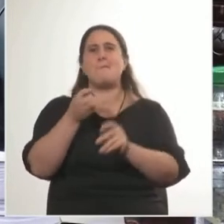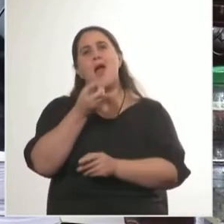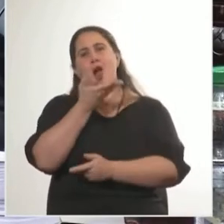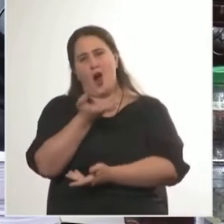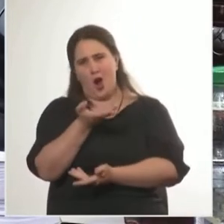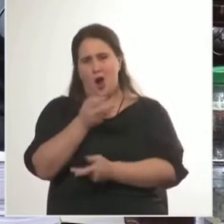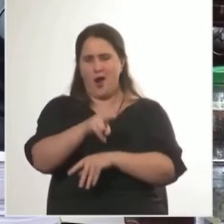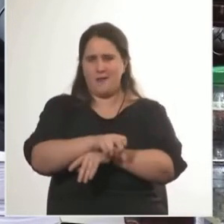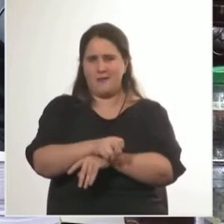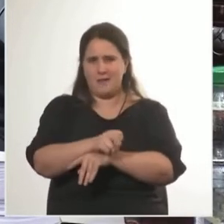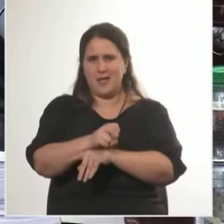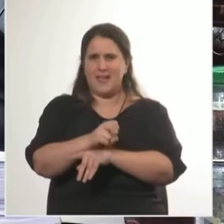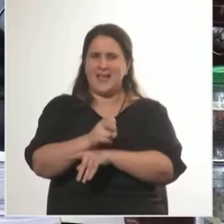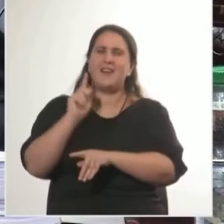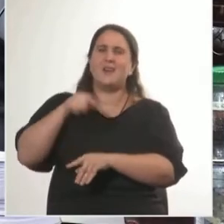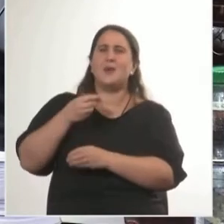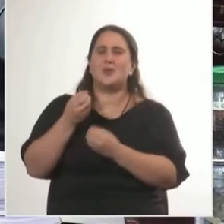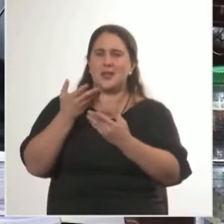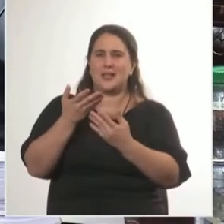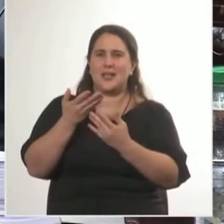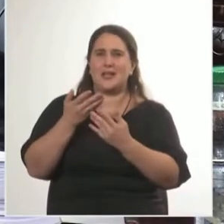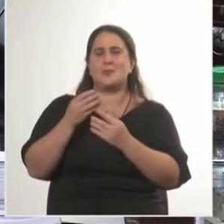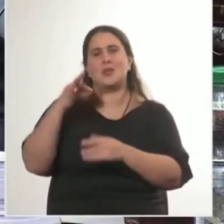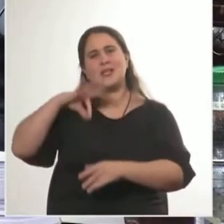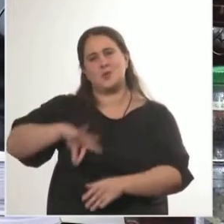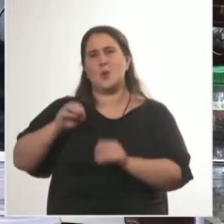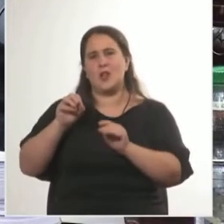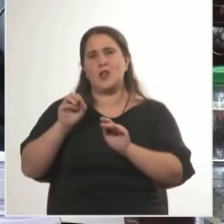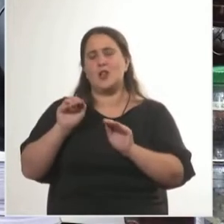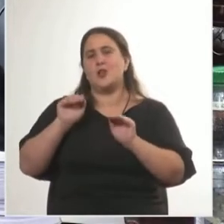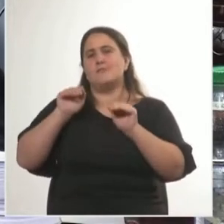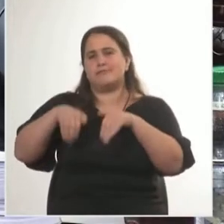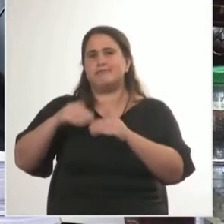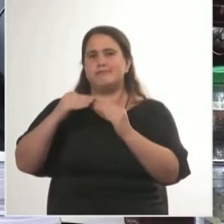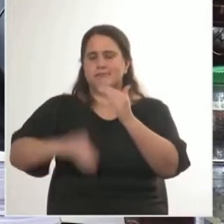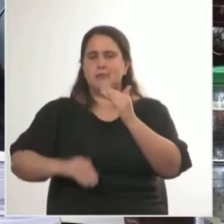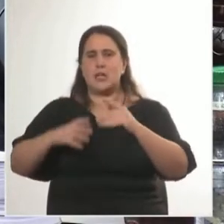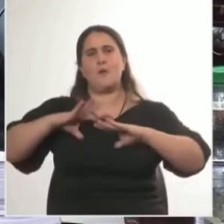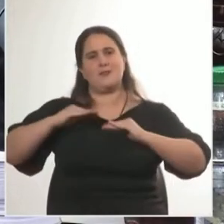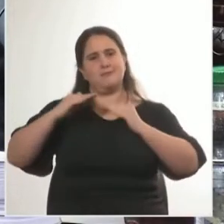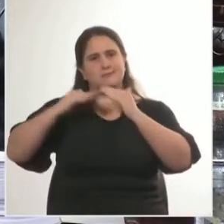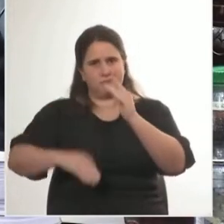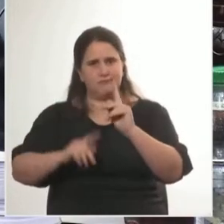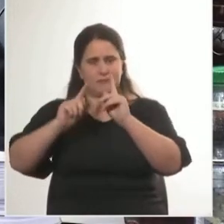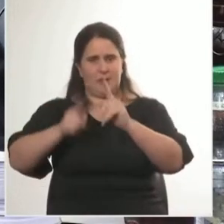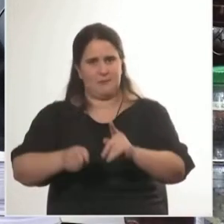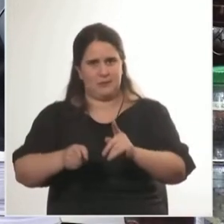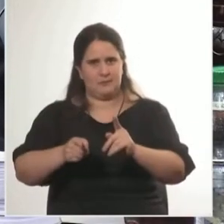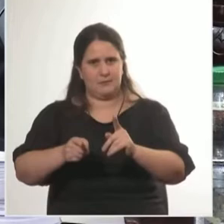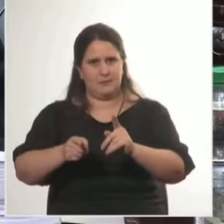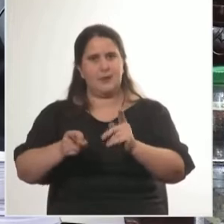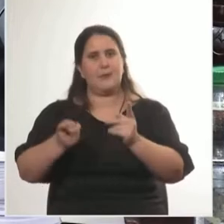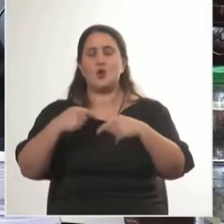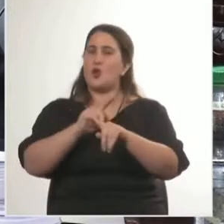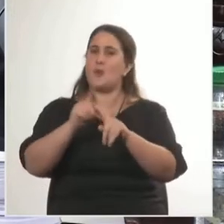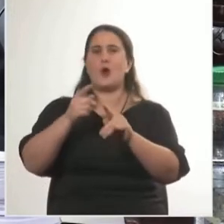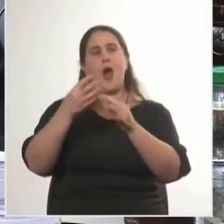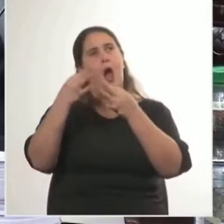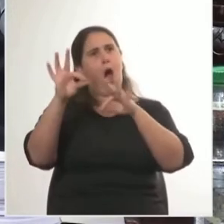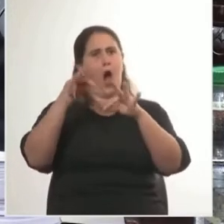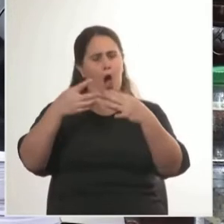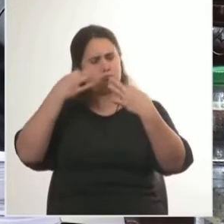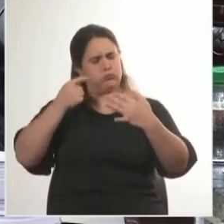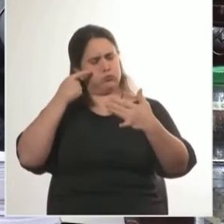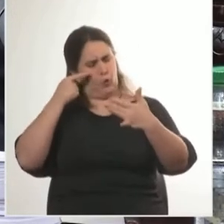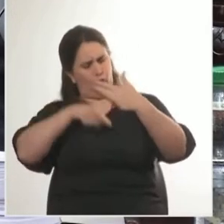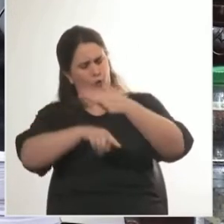fiscal se explica esencialmente por caída de salarios y caída de pasividades, no por la revisión crítica de